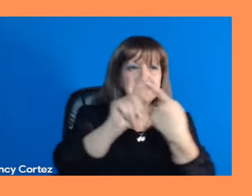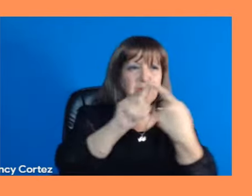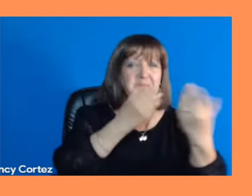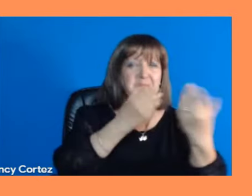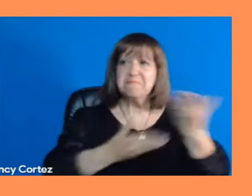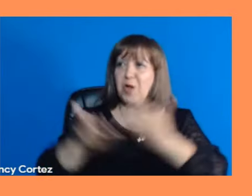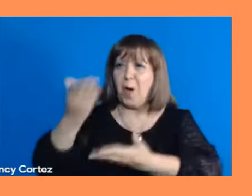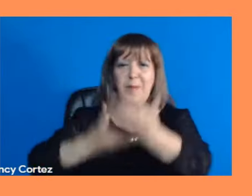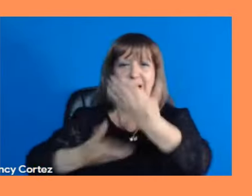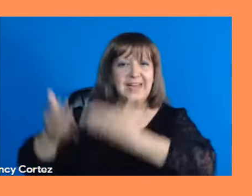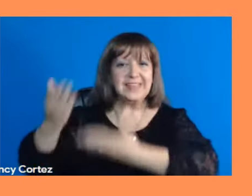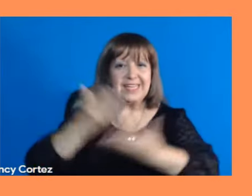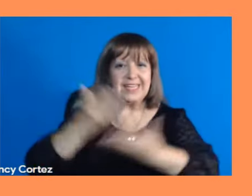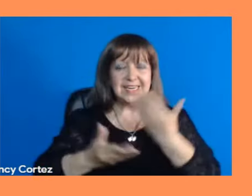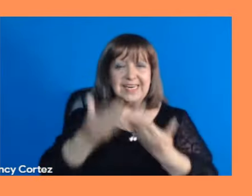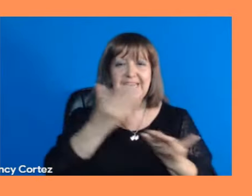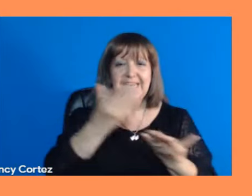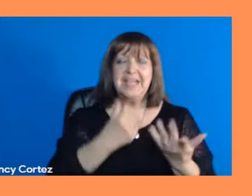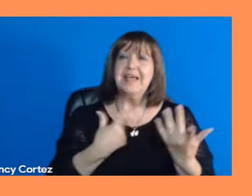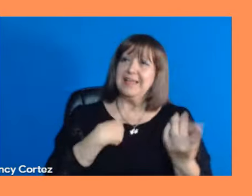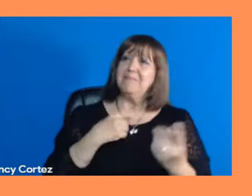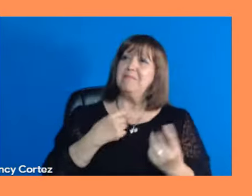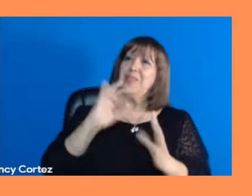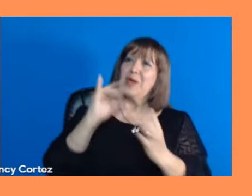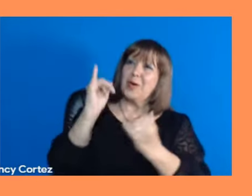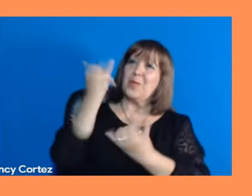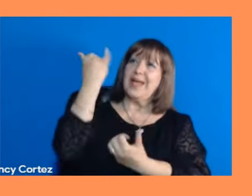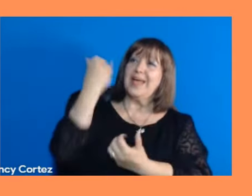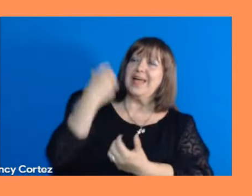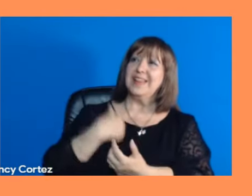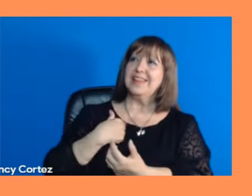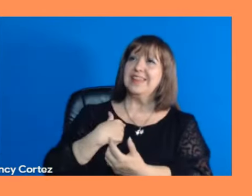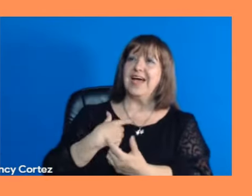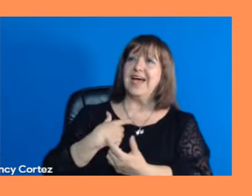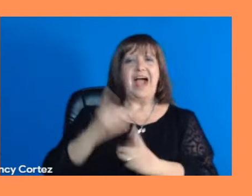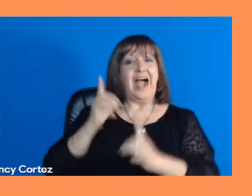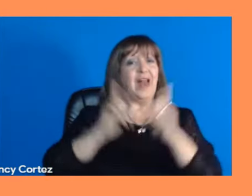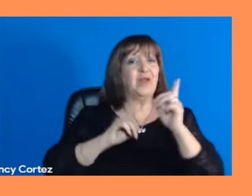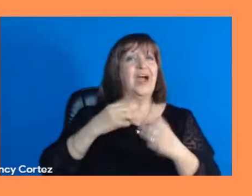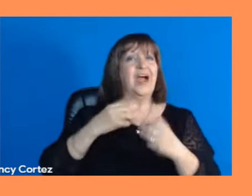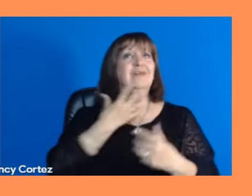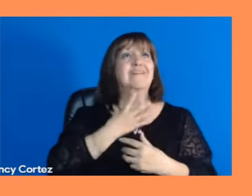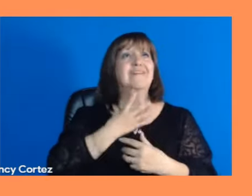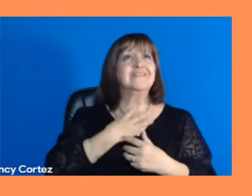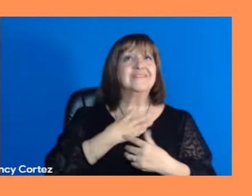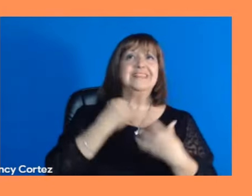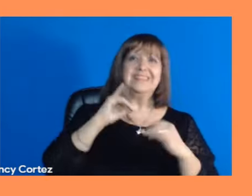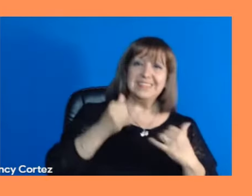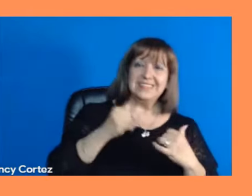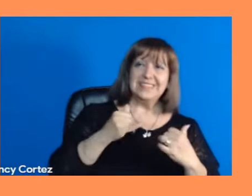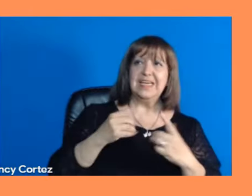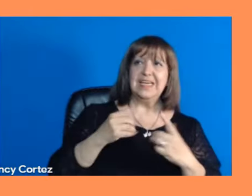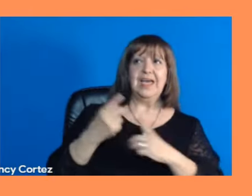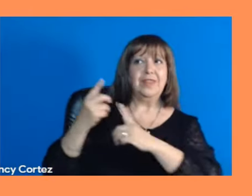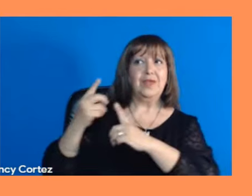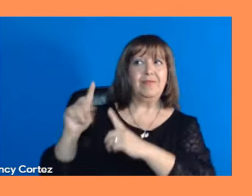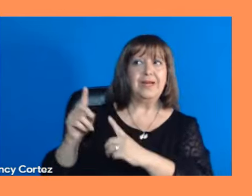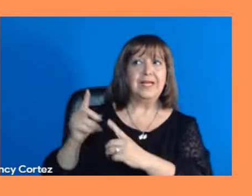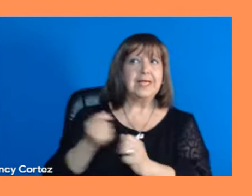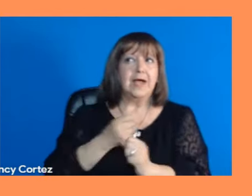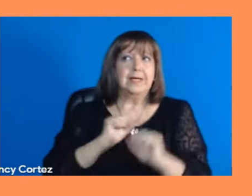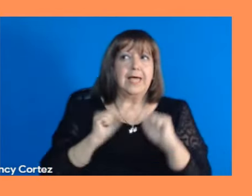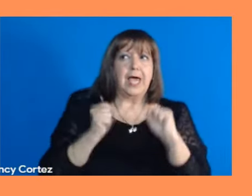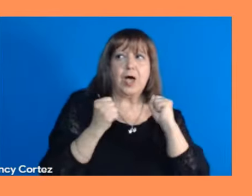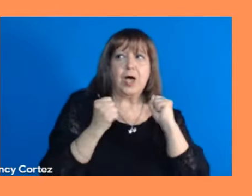identificar aquellas situaciones que nos generan placer y disfrute y diferenciarlas de aquellas que nos incomodan y hacen daño.